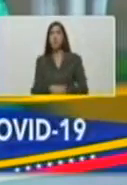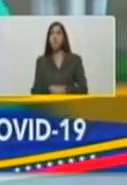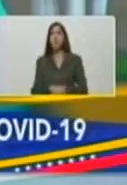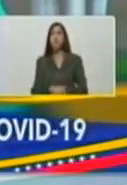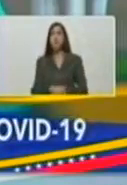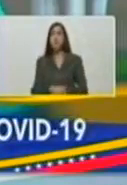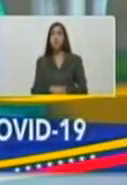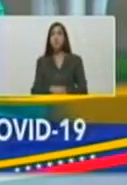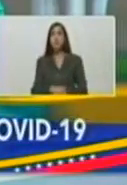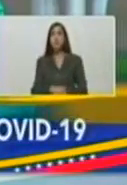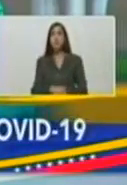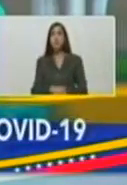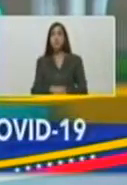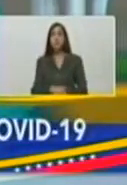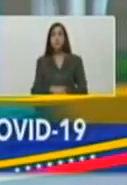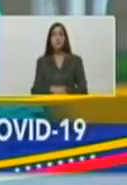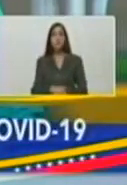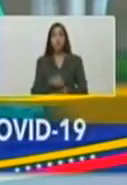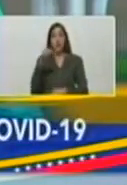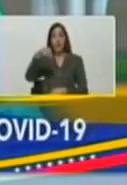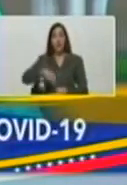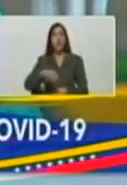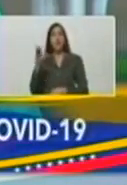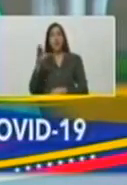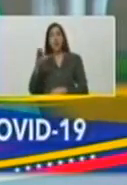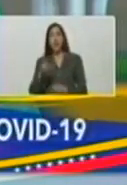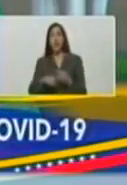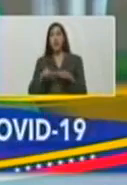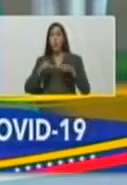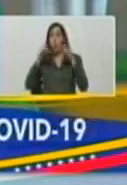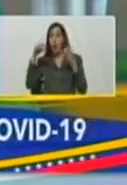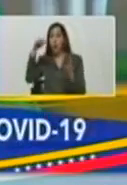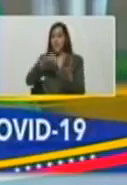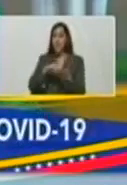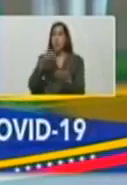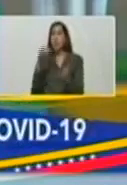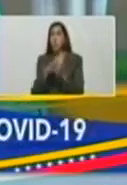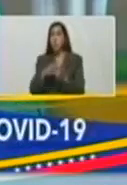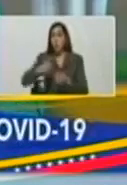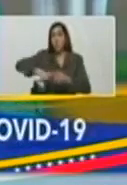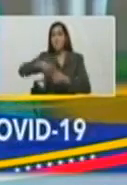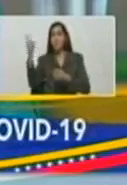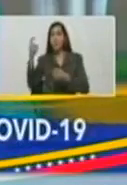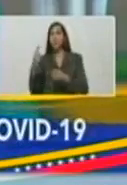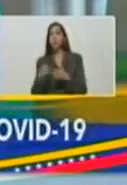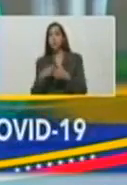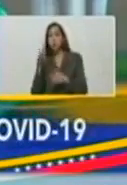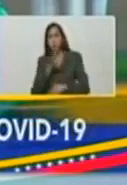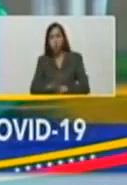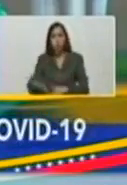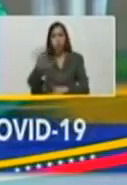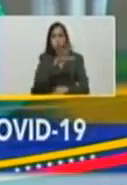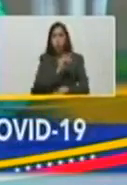Si sacáramos los casos de Caracas, La Guaira, Miranda y Nueva Esparta, la media nacional estuviera en 12 casos por